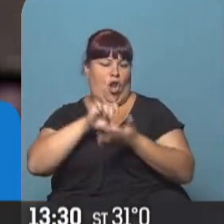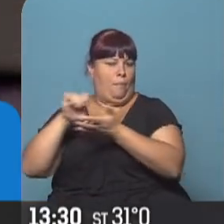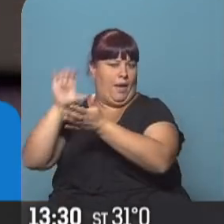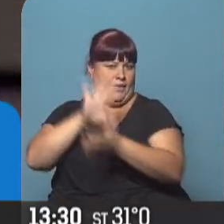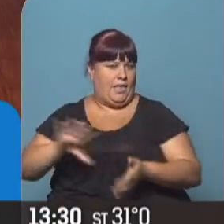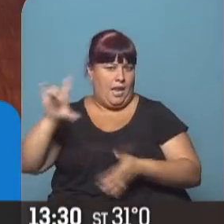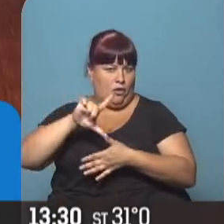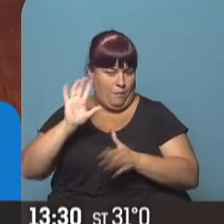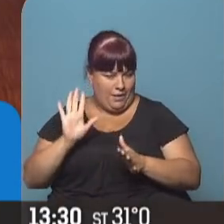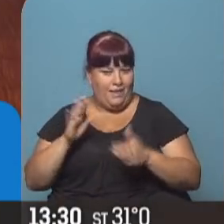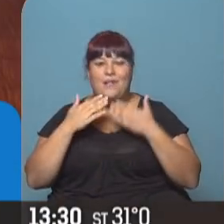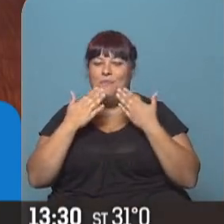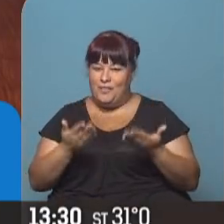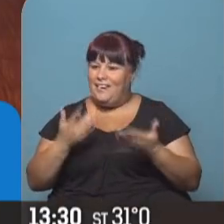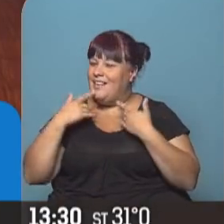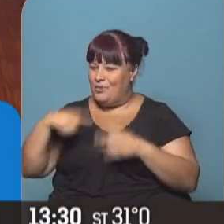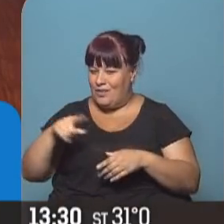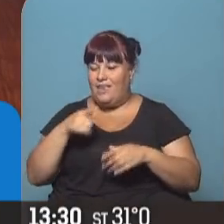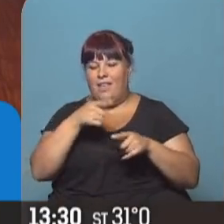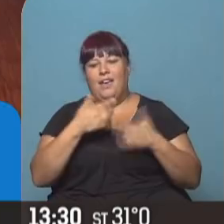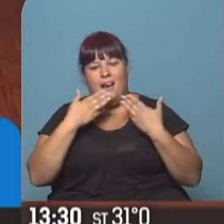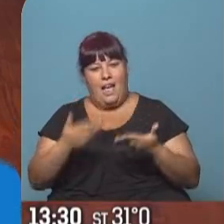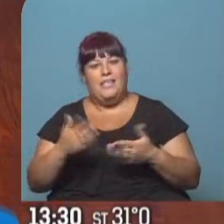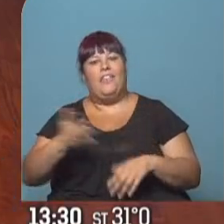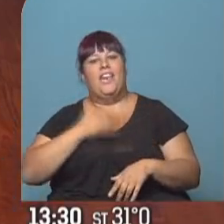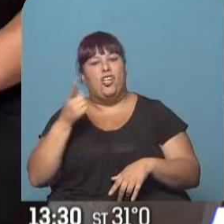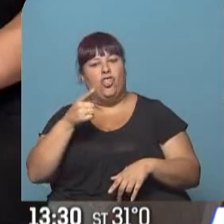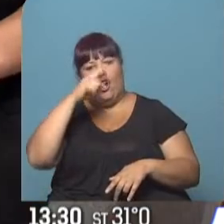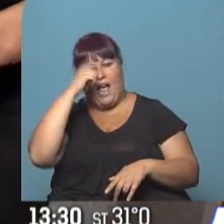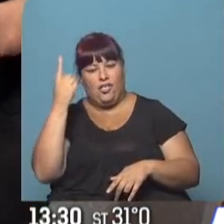región. Muchas gracias, Gracias. No, gracias Horacio a ustedes. García, director entonces nacional de Migraciones.